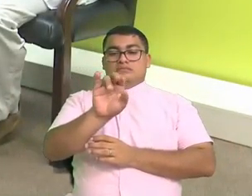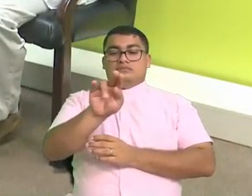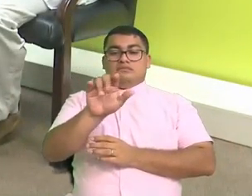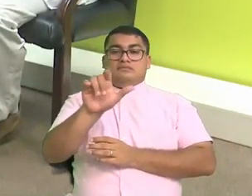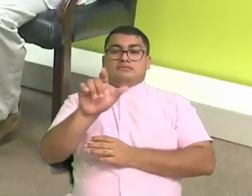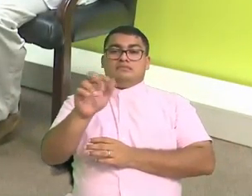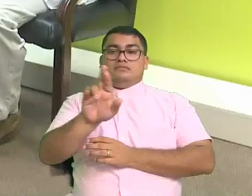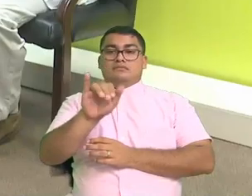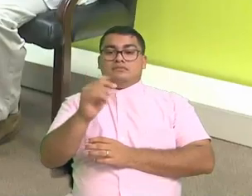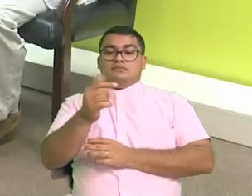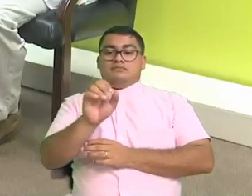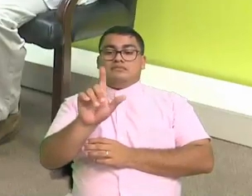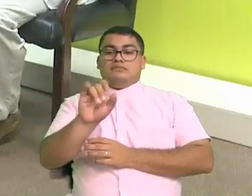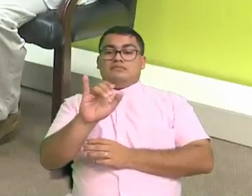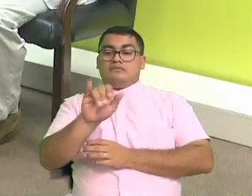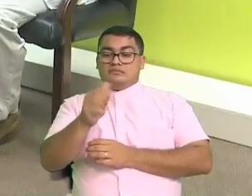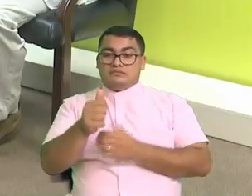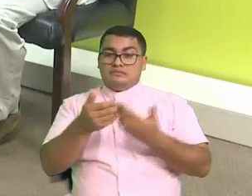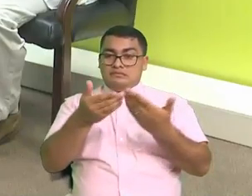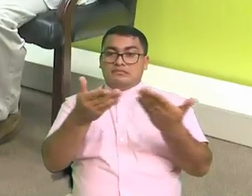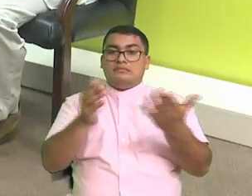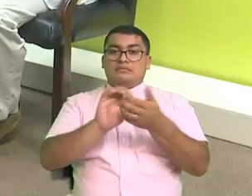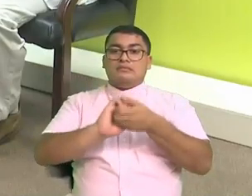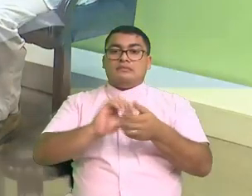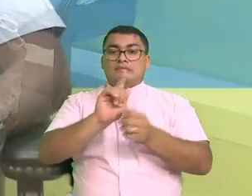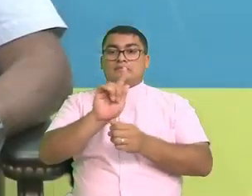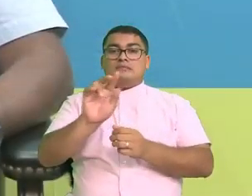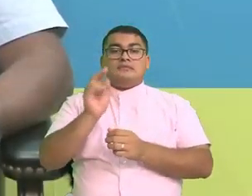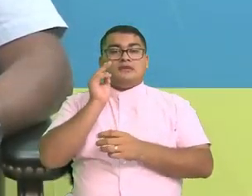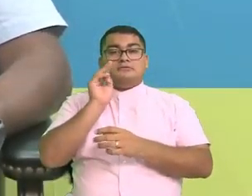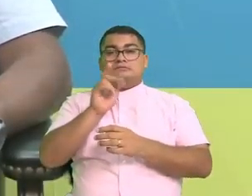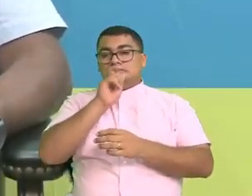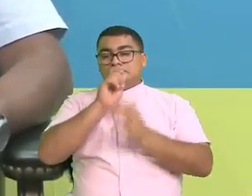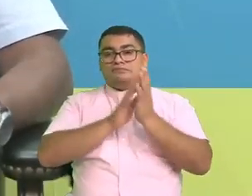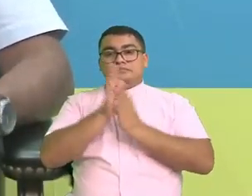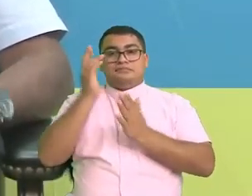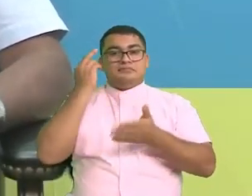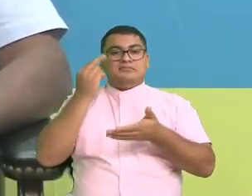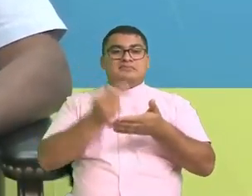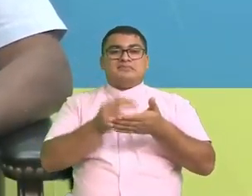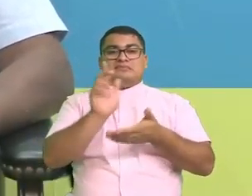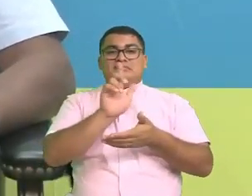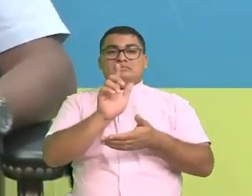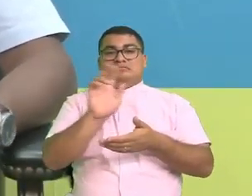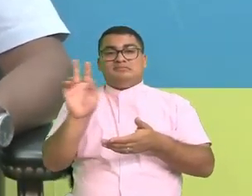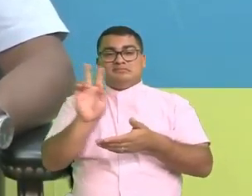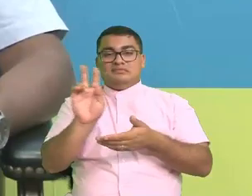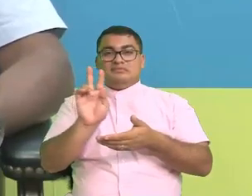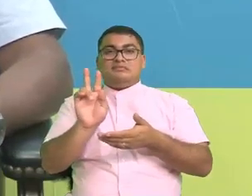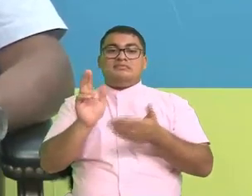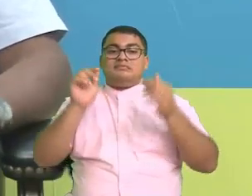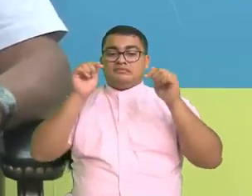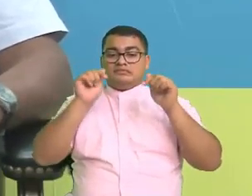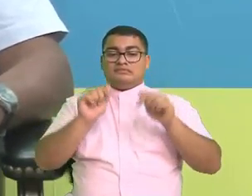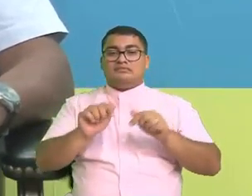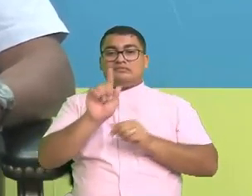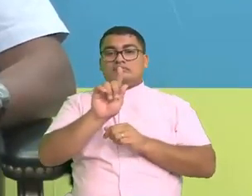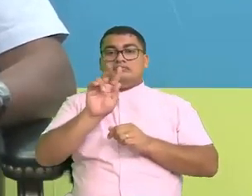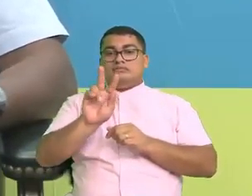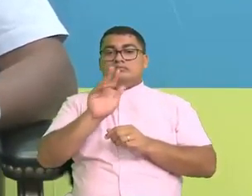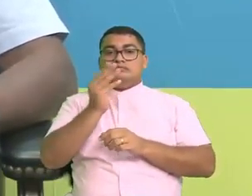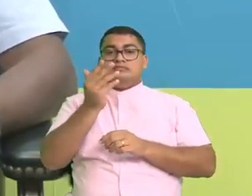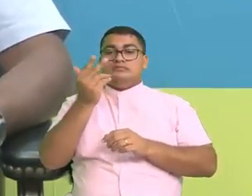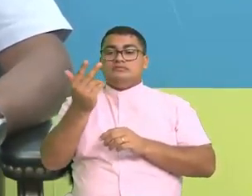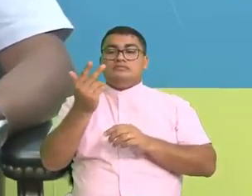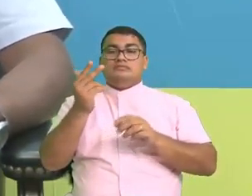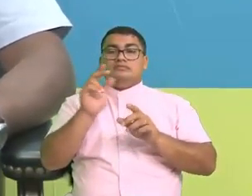Gracias, doctor. Gracias también a usted, amigos televidentes, por su excelente sintonía. Recuerde, nosotros de lunes a viernes estamos aquí en el canal parlamentario de